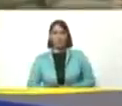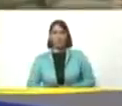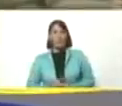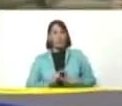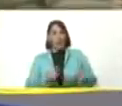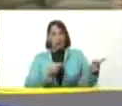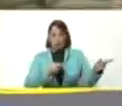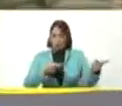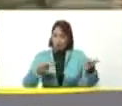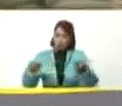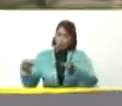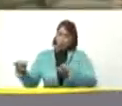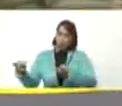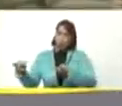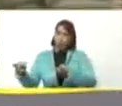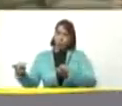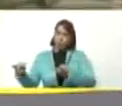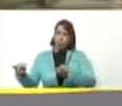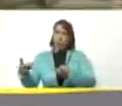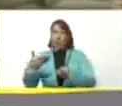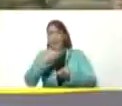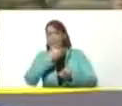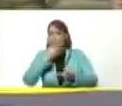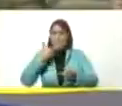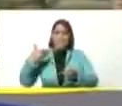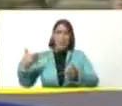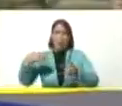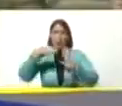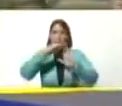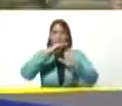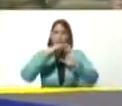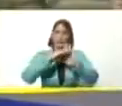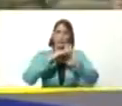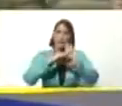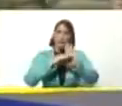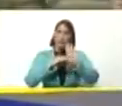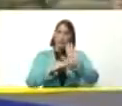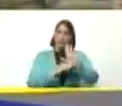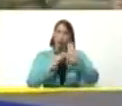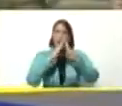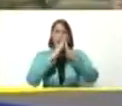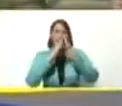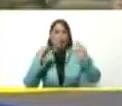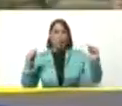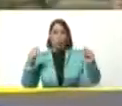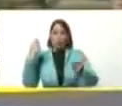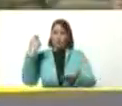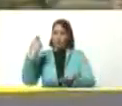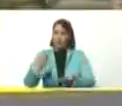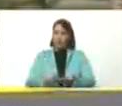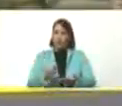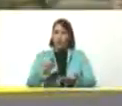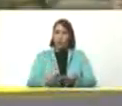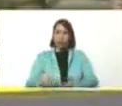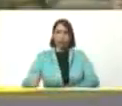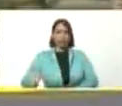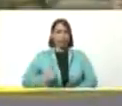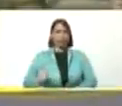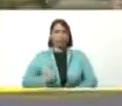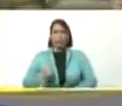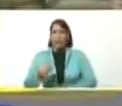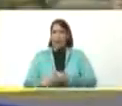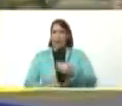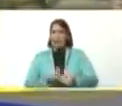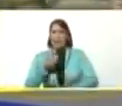para recibir en las mejores condiciones todas las inversiones que se quieran hacer en